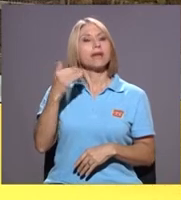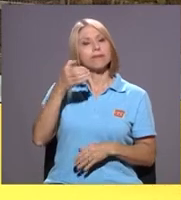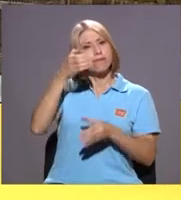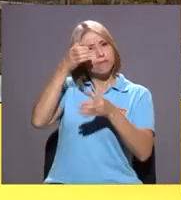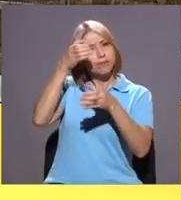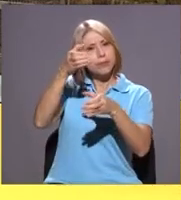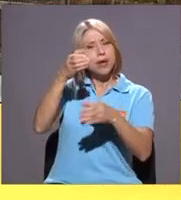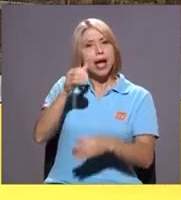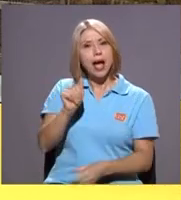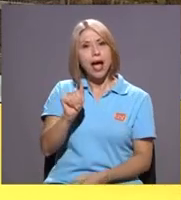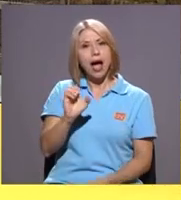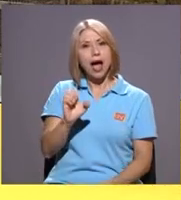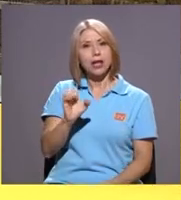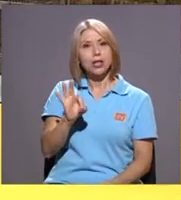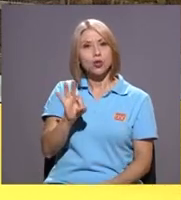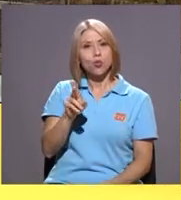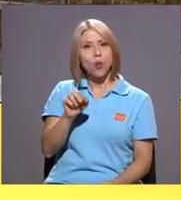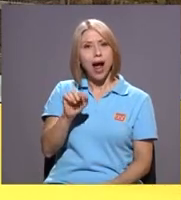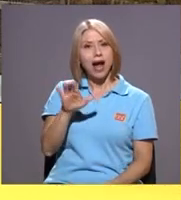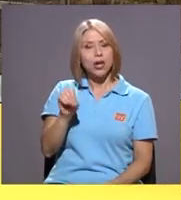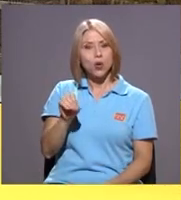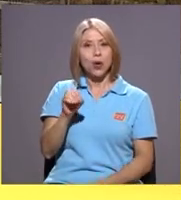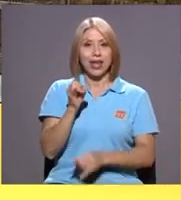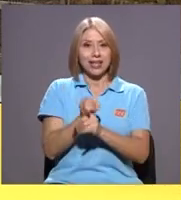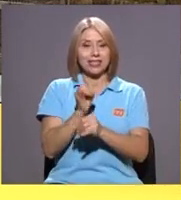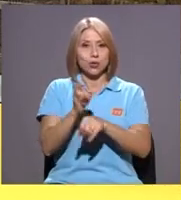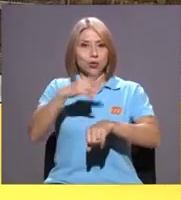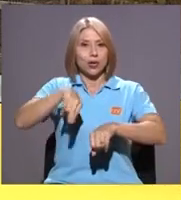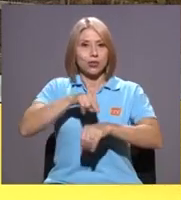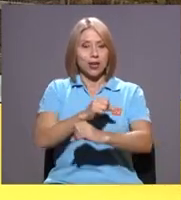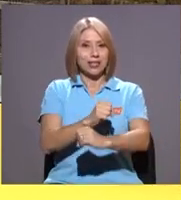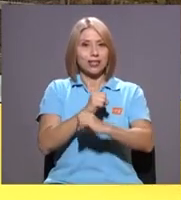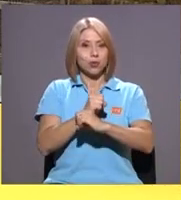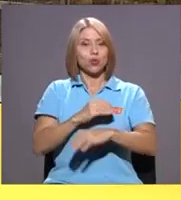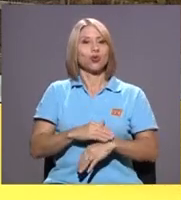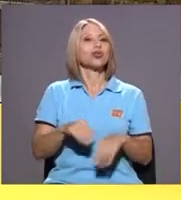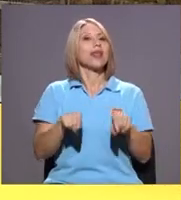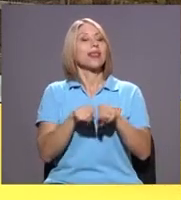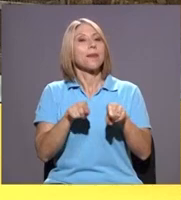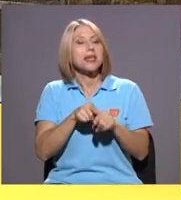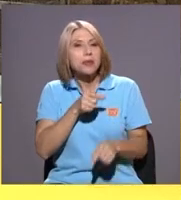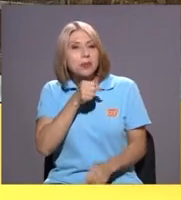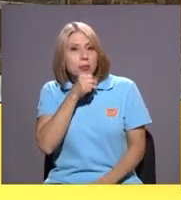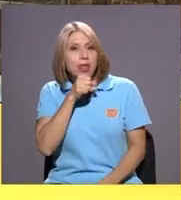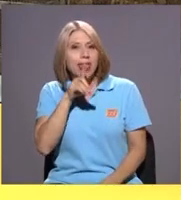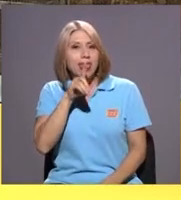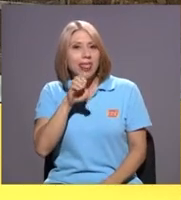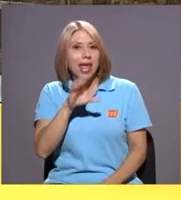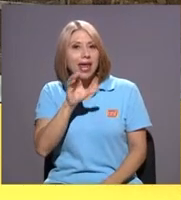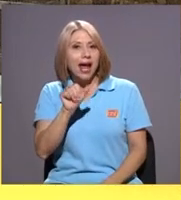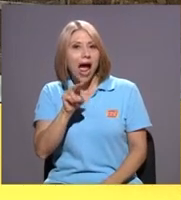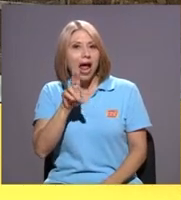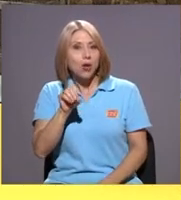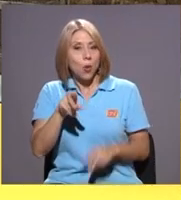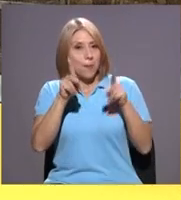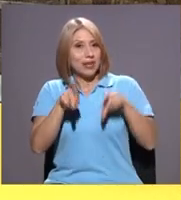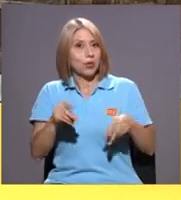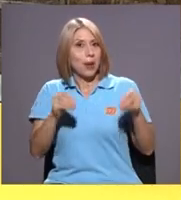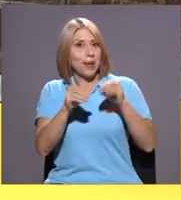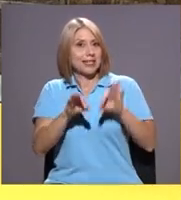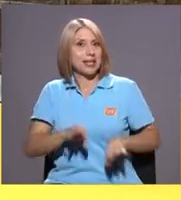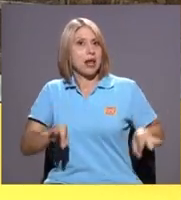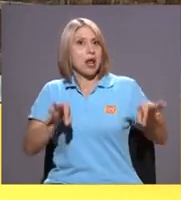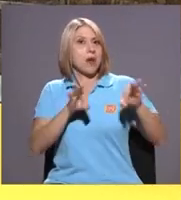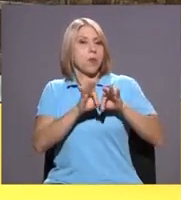el Instituto Nacional de Seguros, fue decano de dos